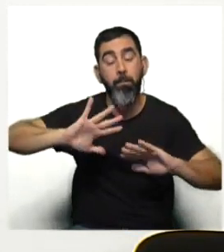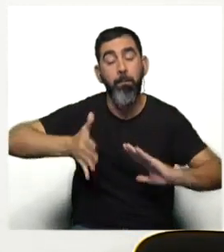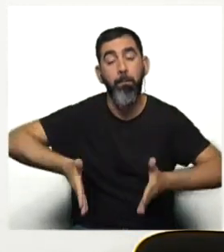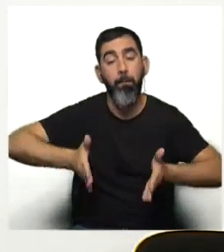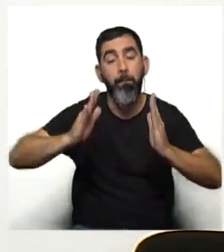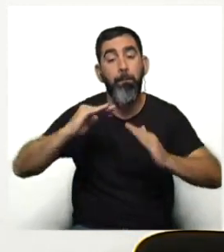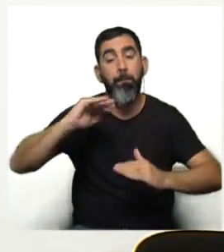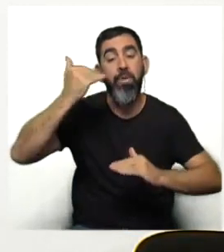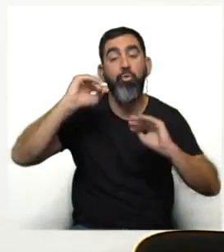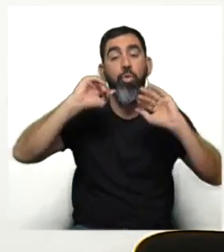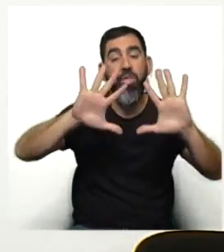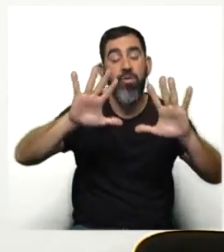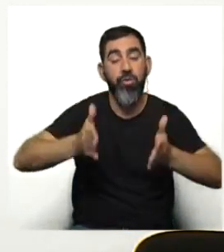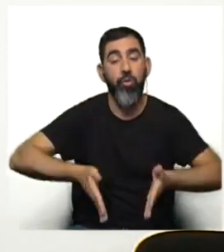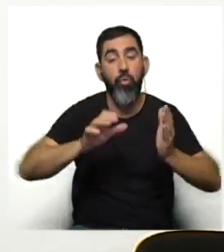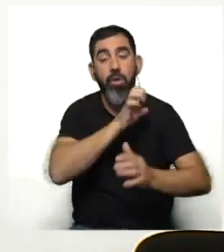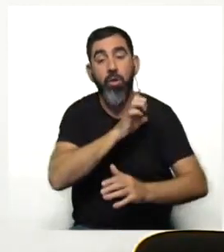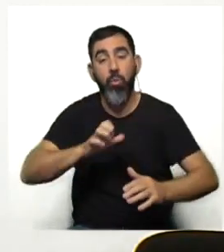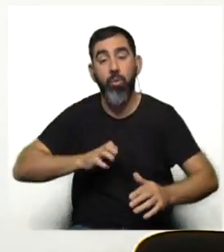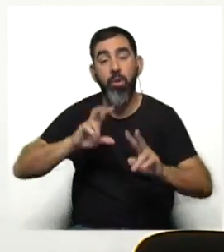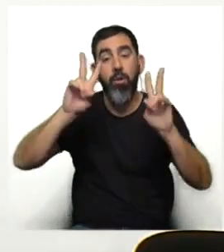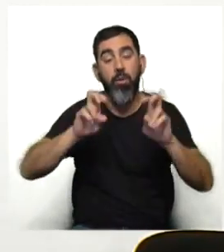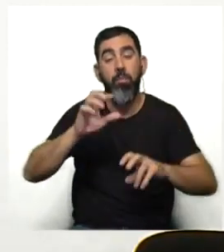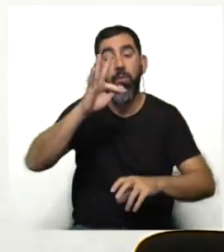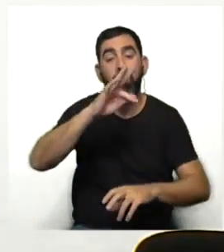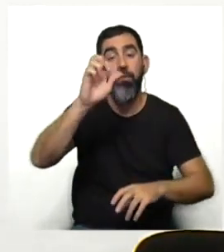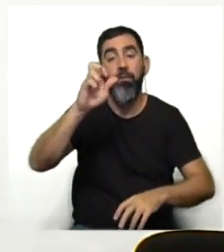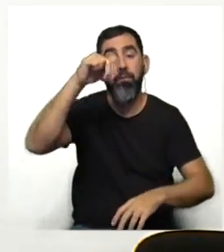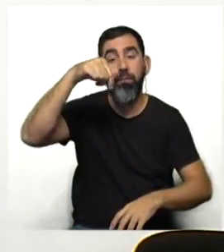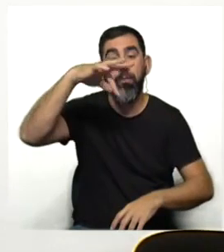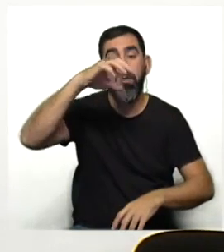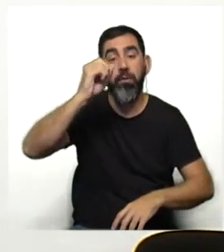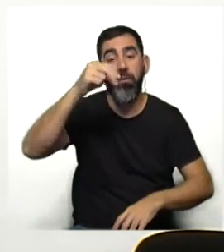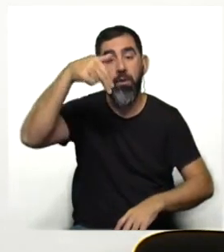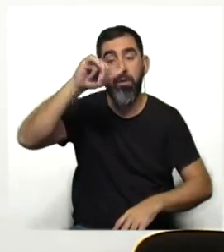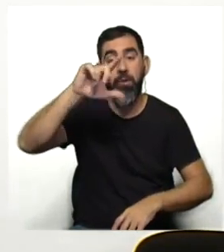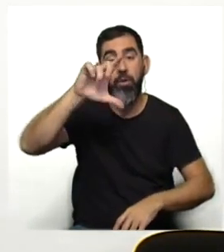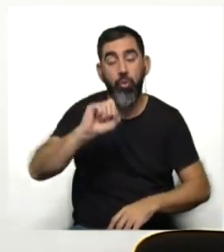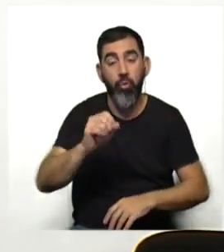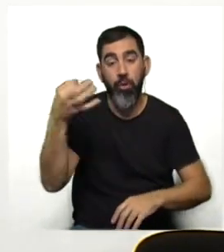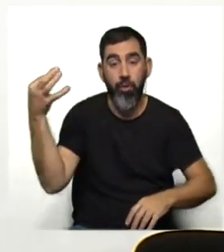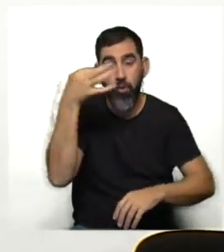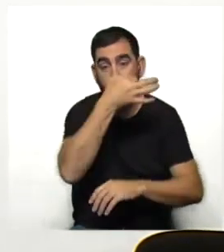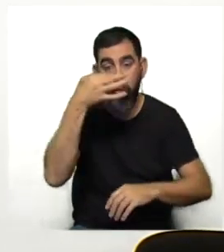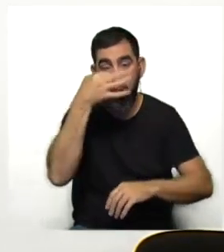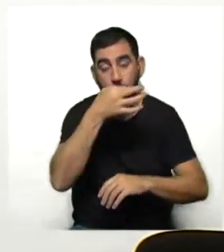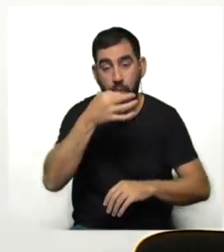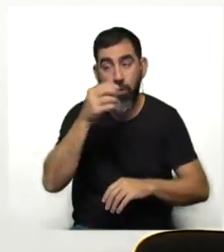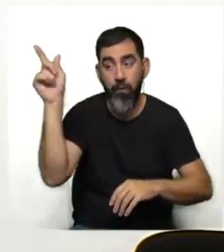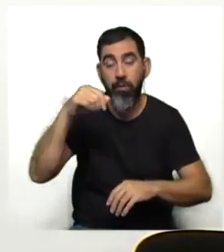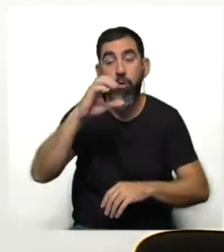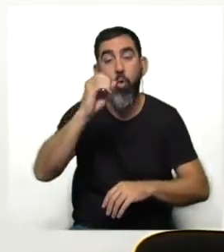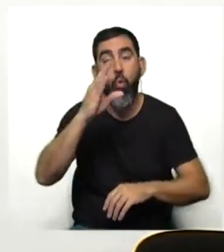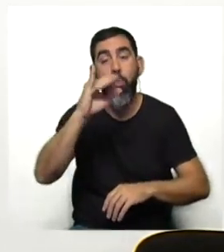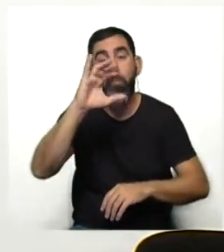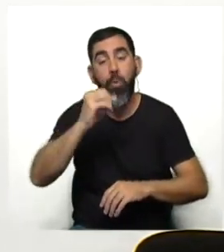ejecutiva vamos a retomar el tema vinculado al fentanilo que planteábamos en un informe ustedes saben esta droga derivada del opioide que